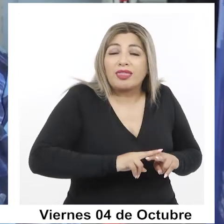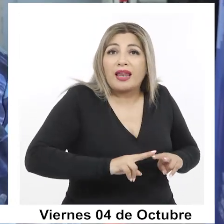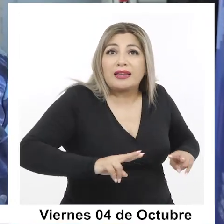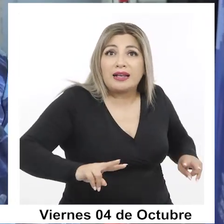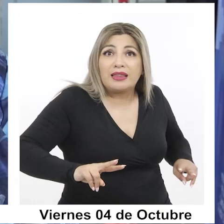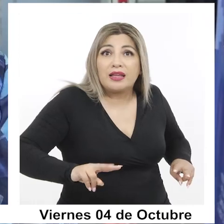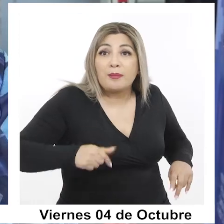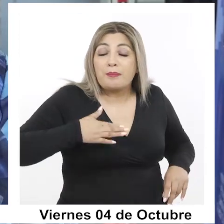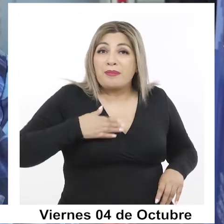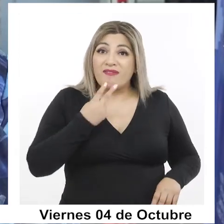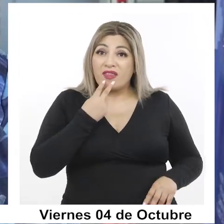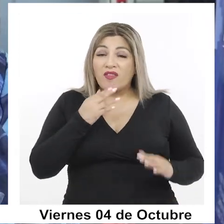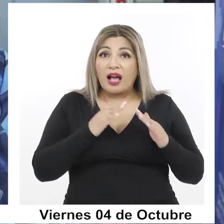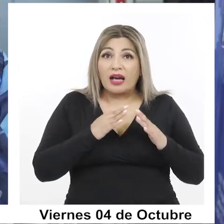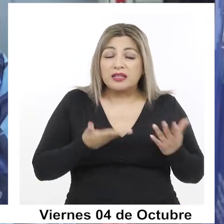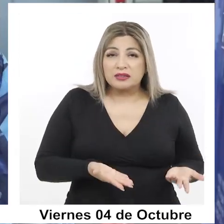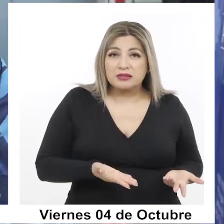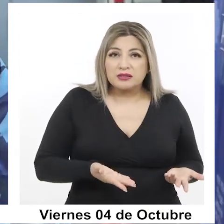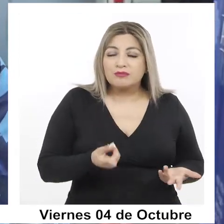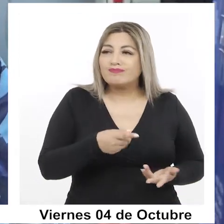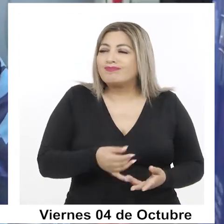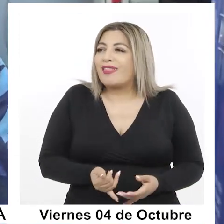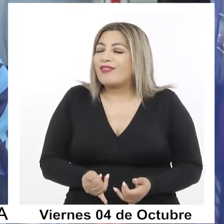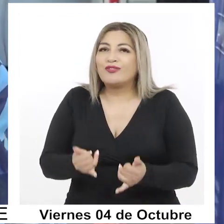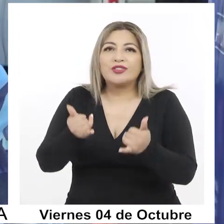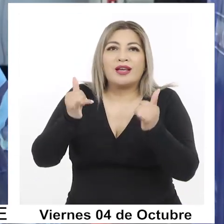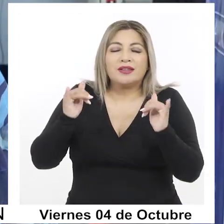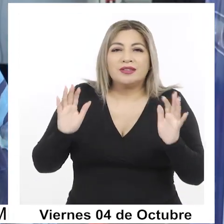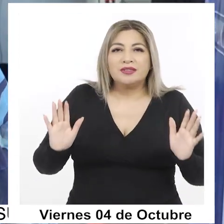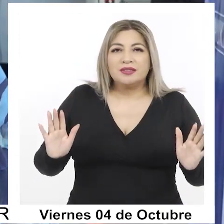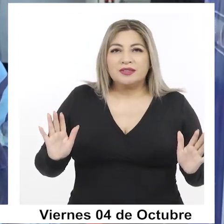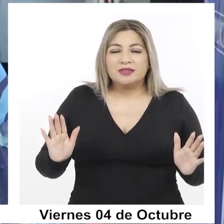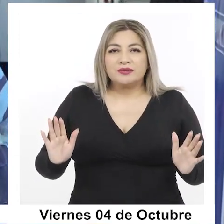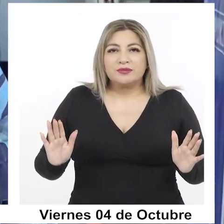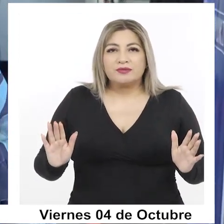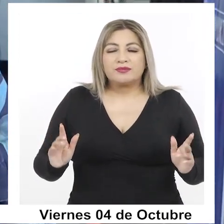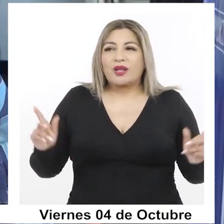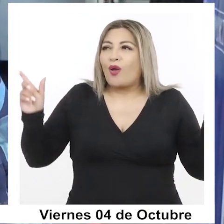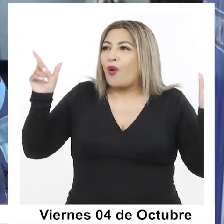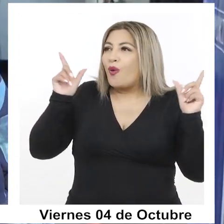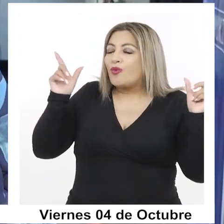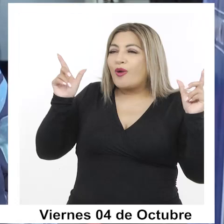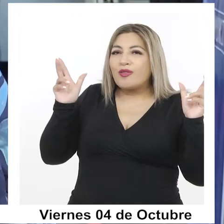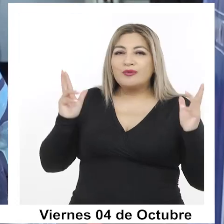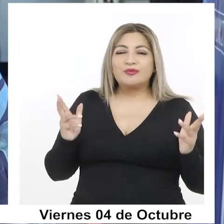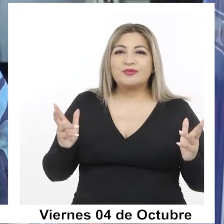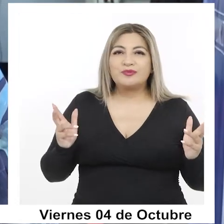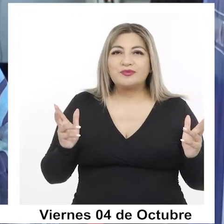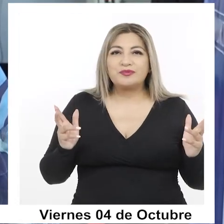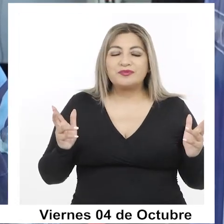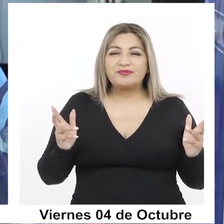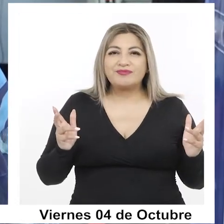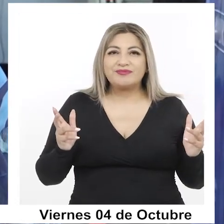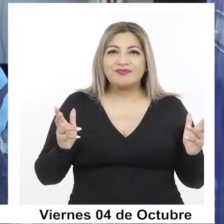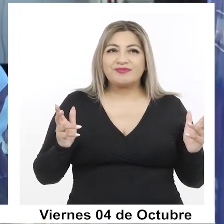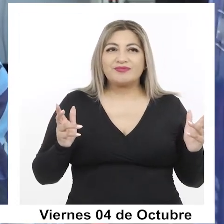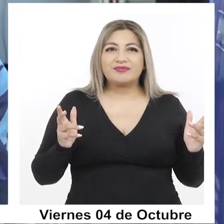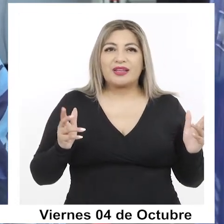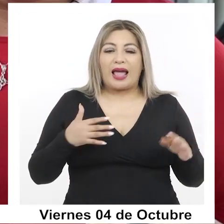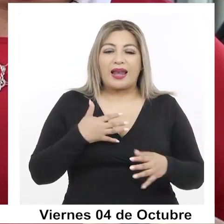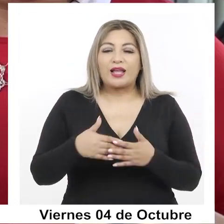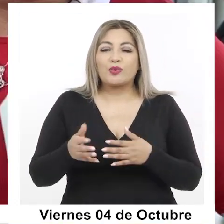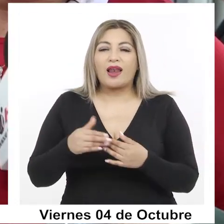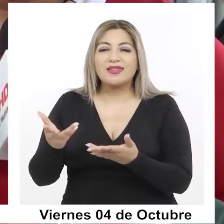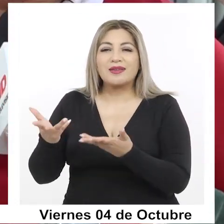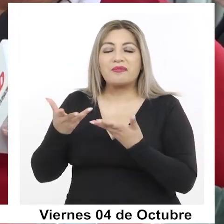tenemos donde vivimos nos permite disfrutar de estos ruidos que nos da la